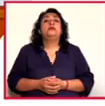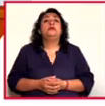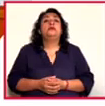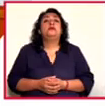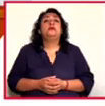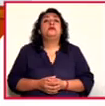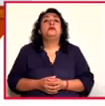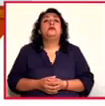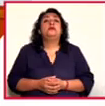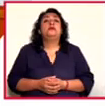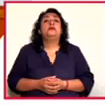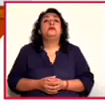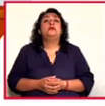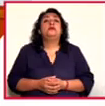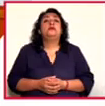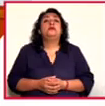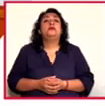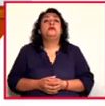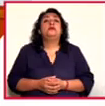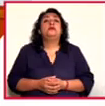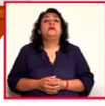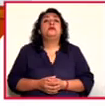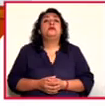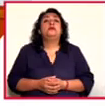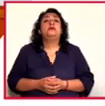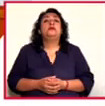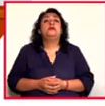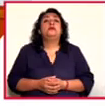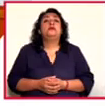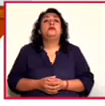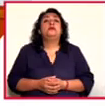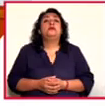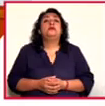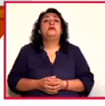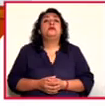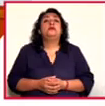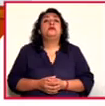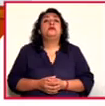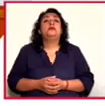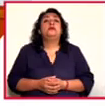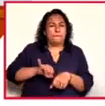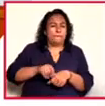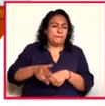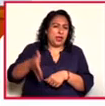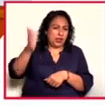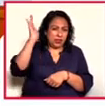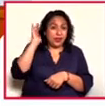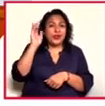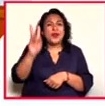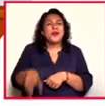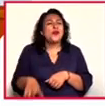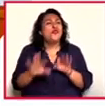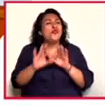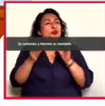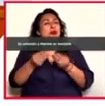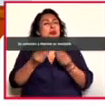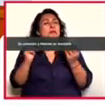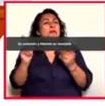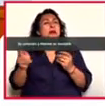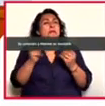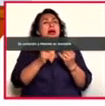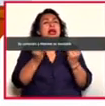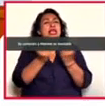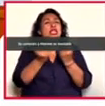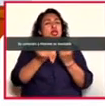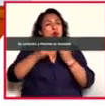pandemia ha mantenido su actividad en línea con obras multisensoriales, con un lenguaje muy similar al lenguaje